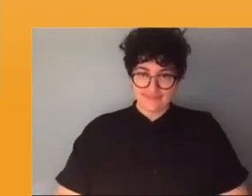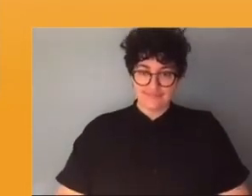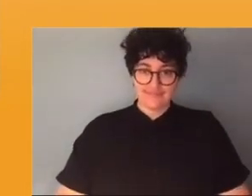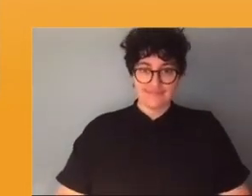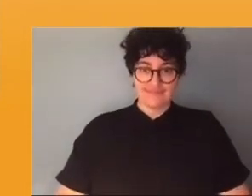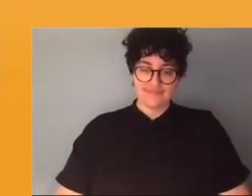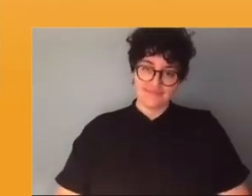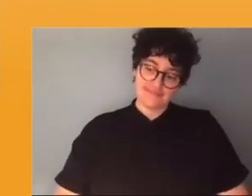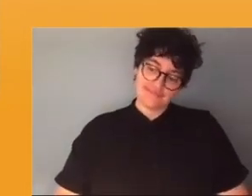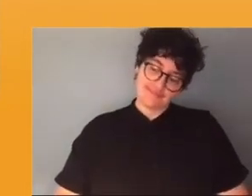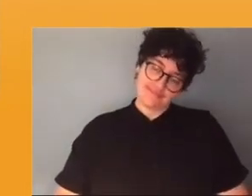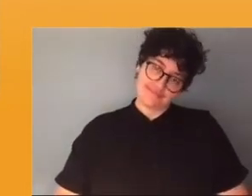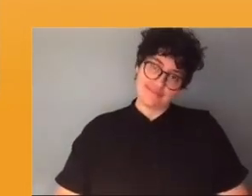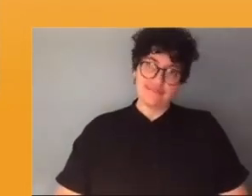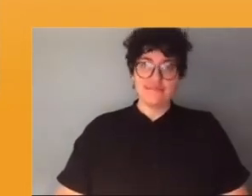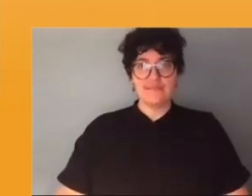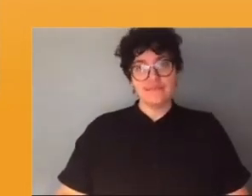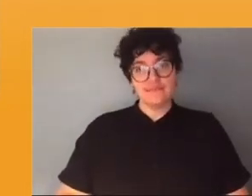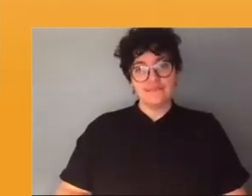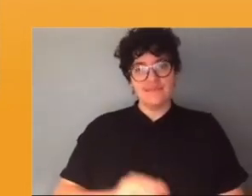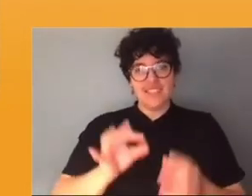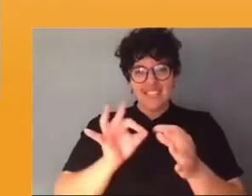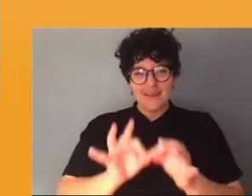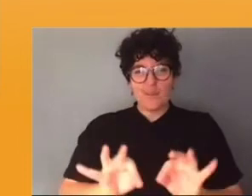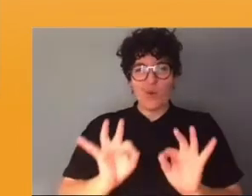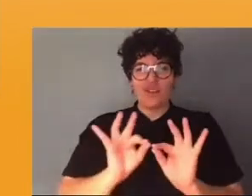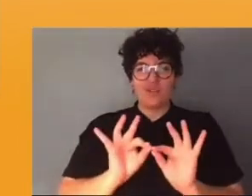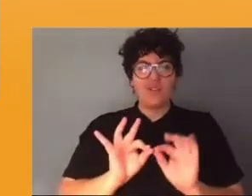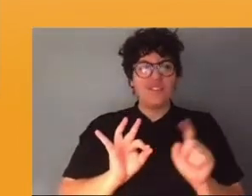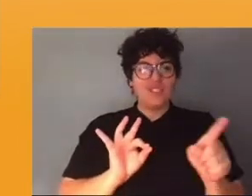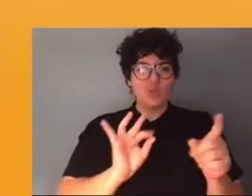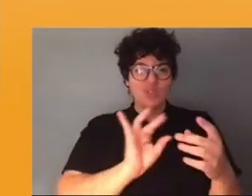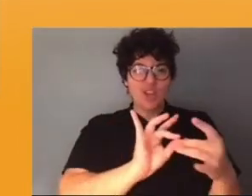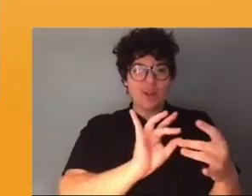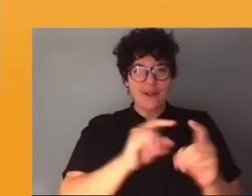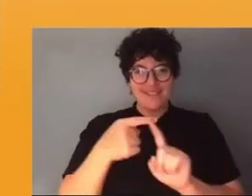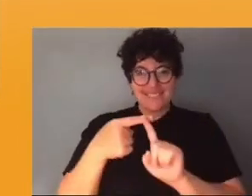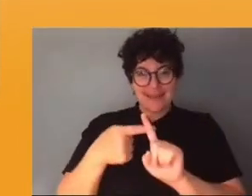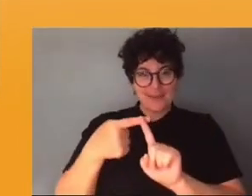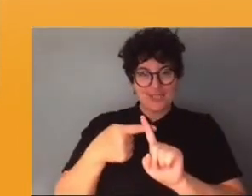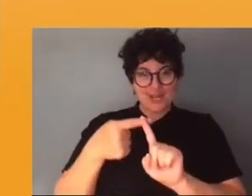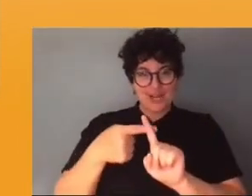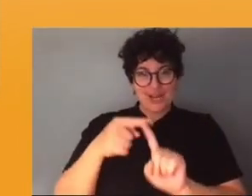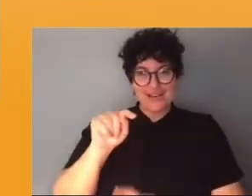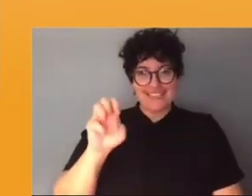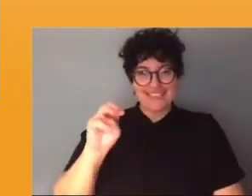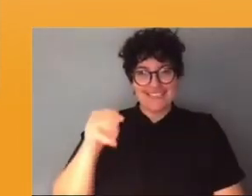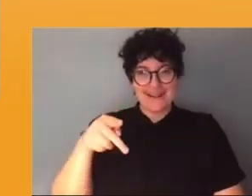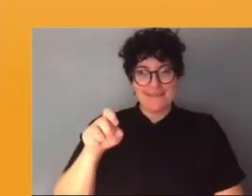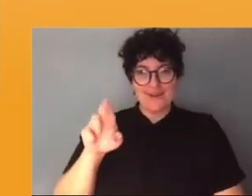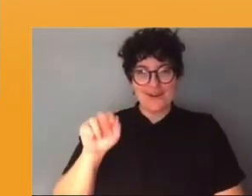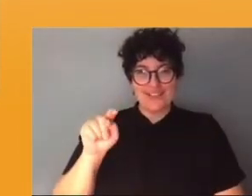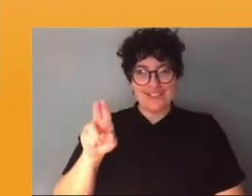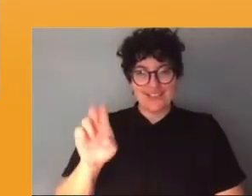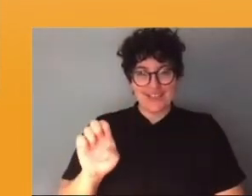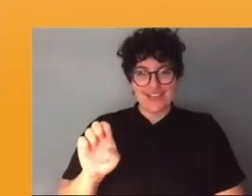el sentir. Bueno, ya estaba hablando de la temperatura y yo creo que